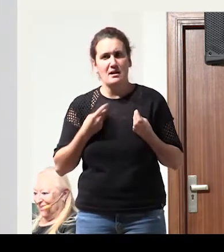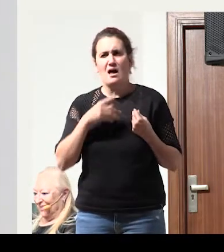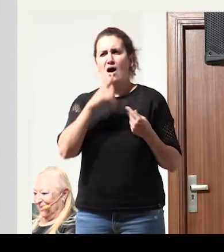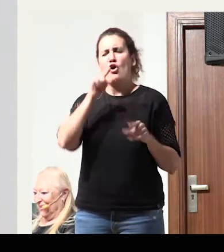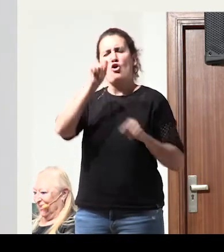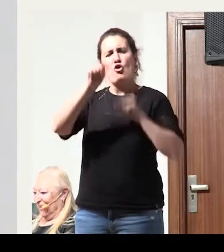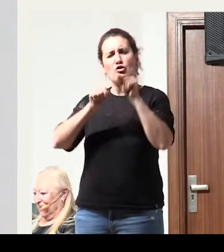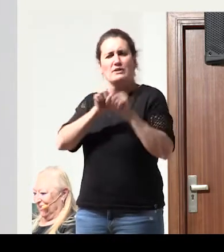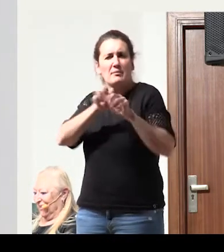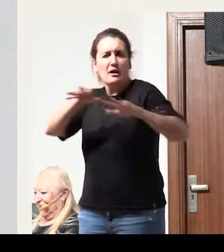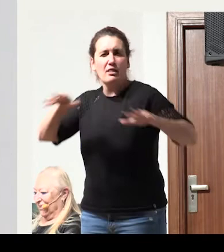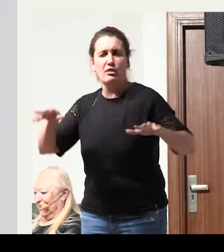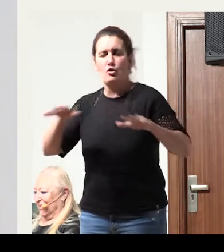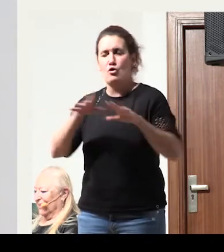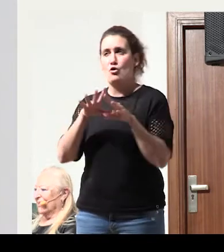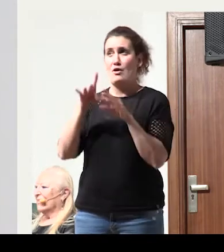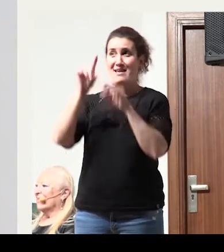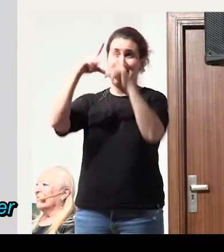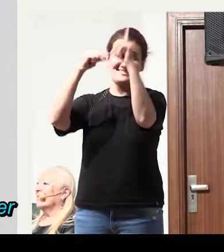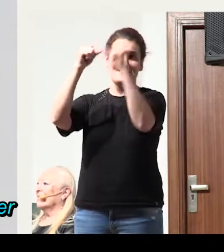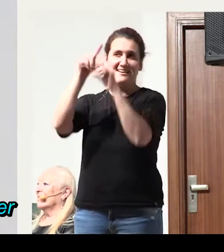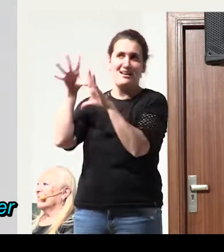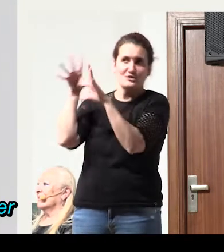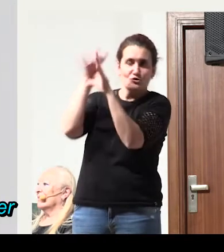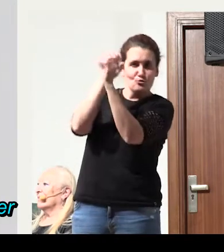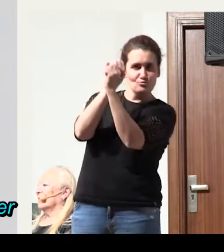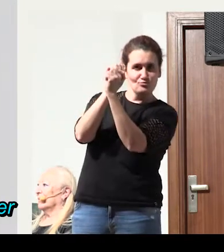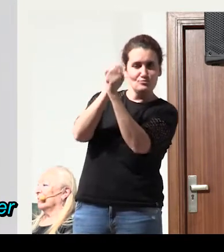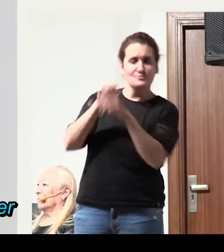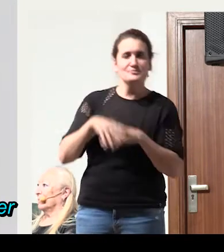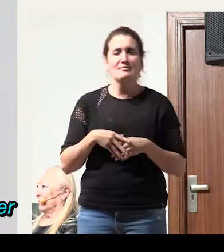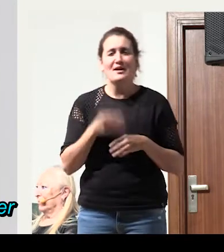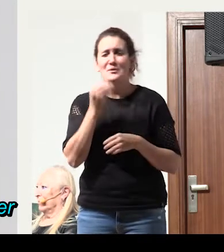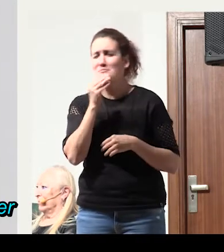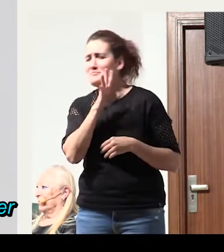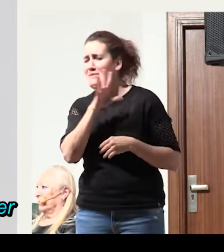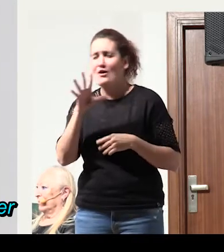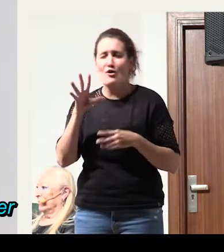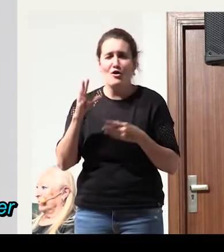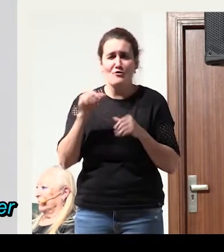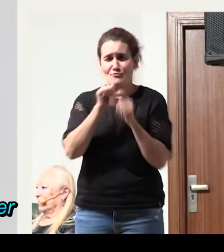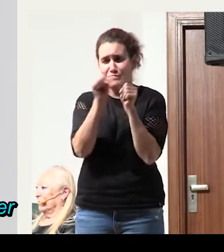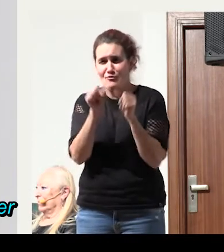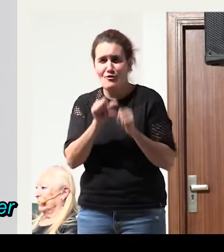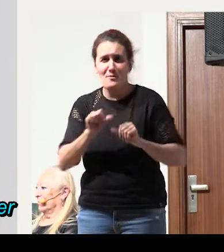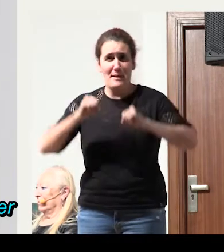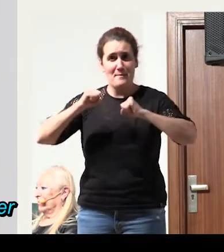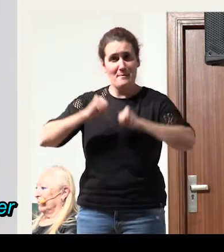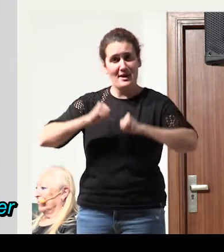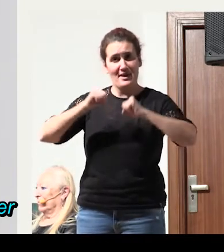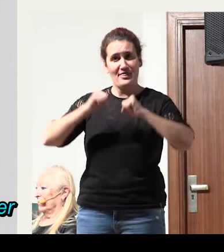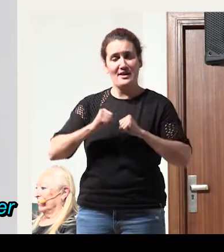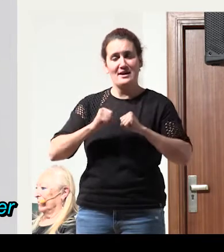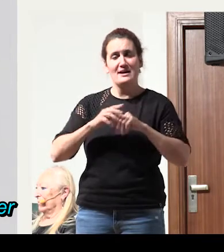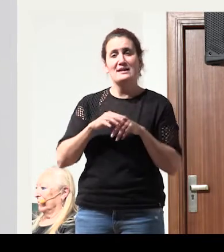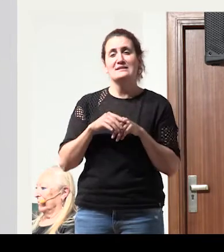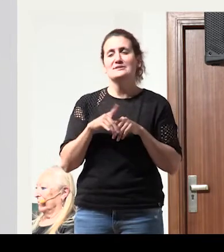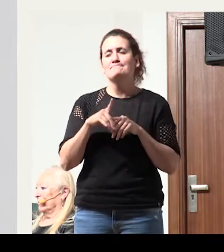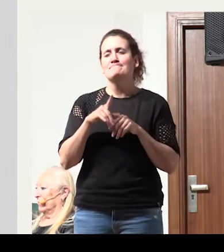oculte las estrellas. La mejor manera de envejecer es no querer ser